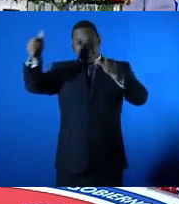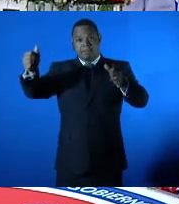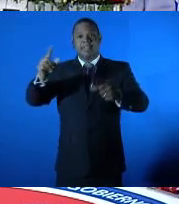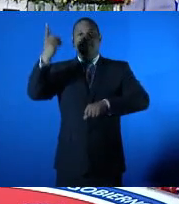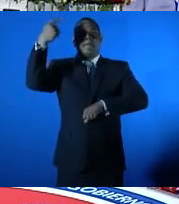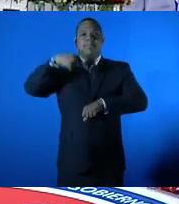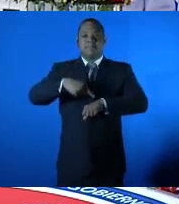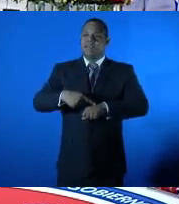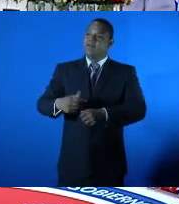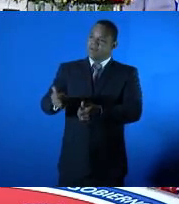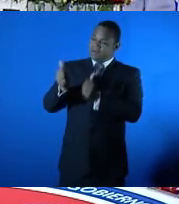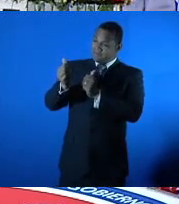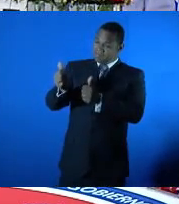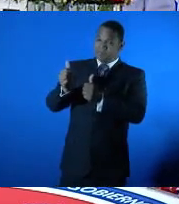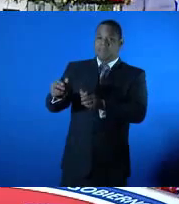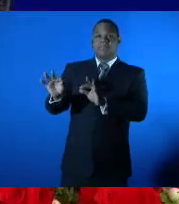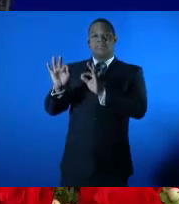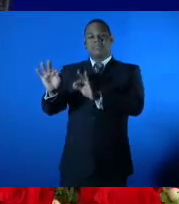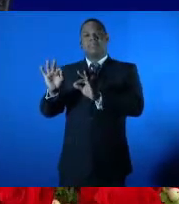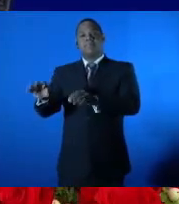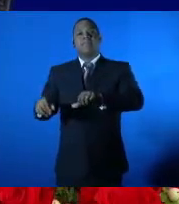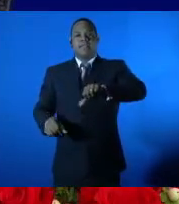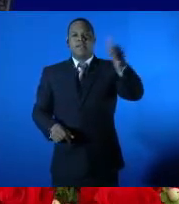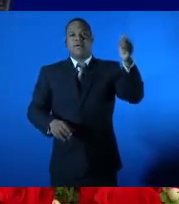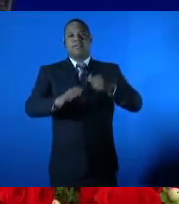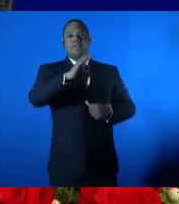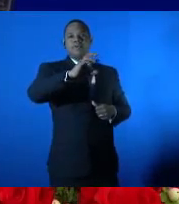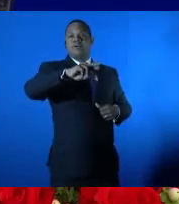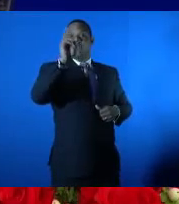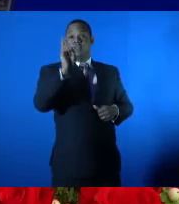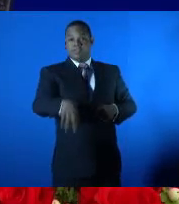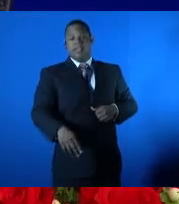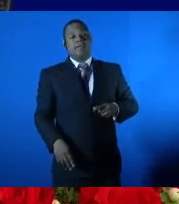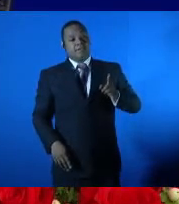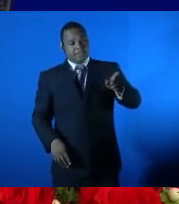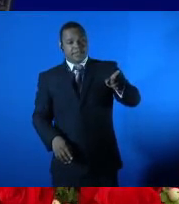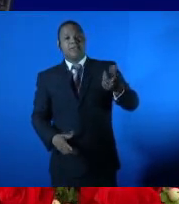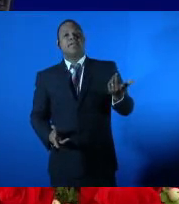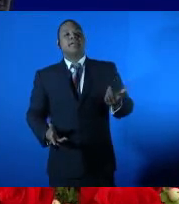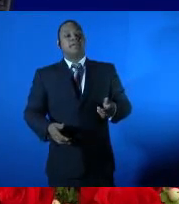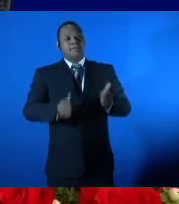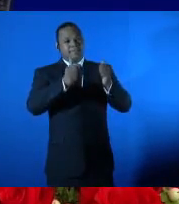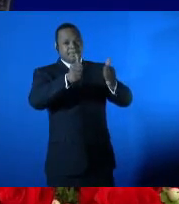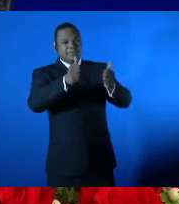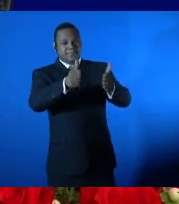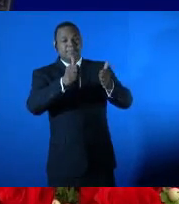También Luis Guillermo Solís, presidente de Costa Rica, el presidente Salvador